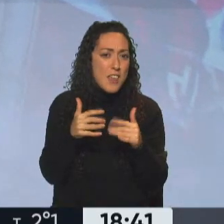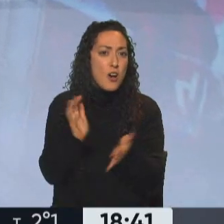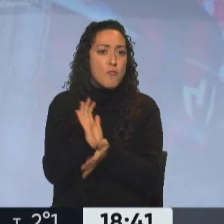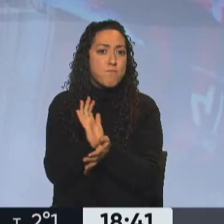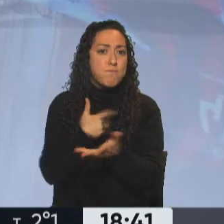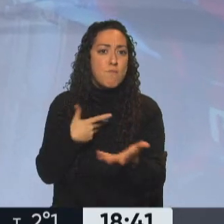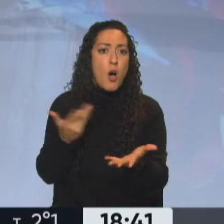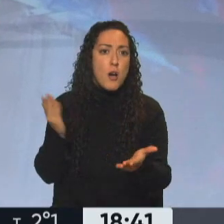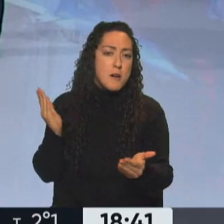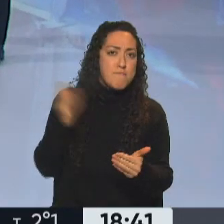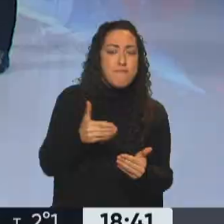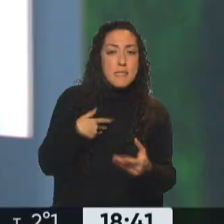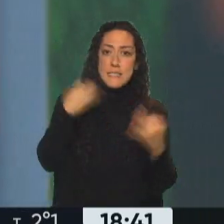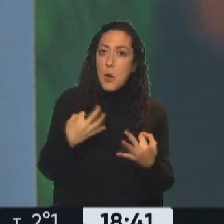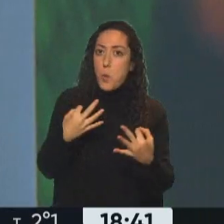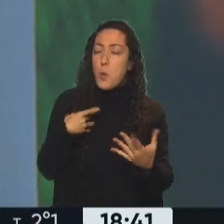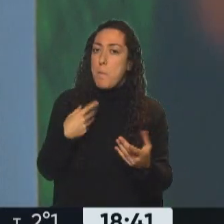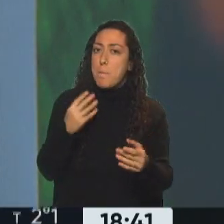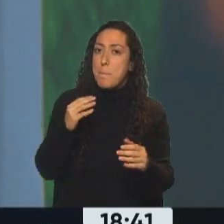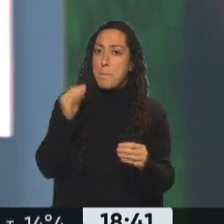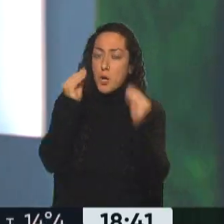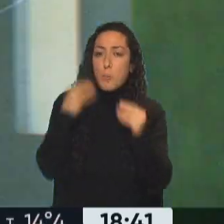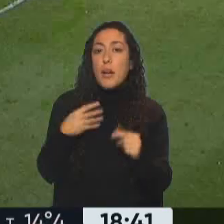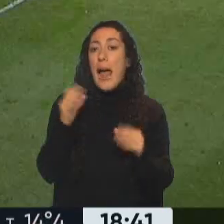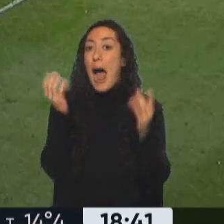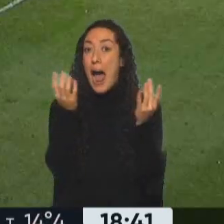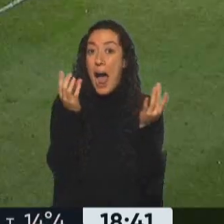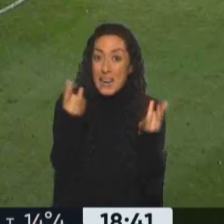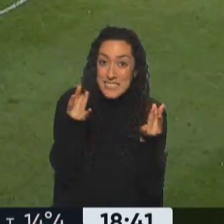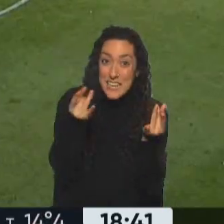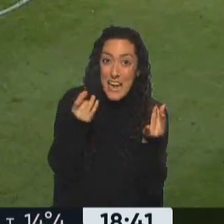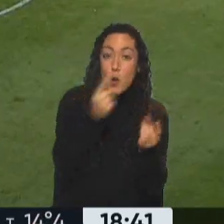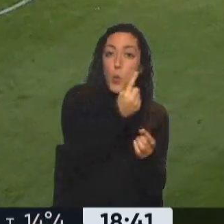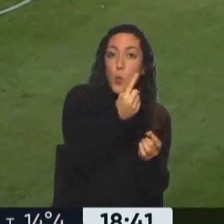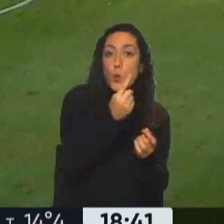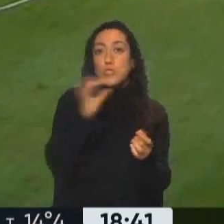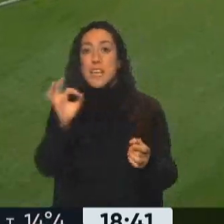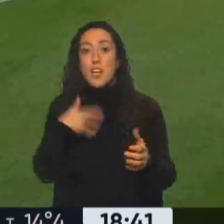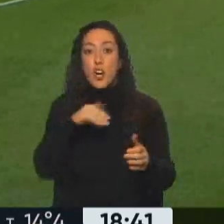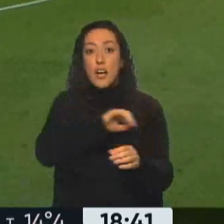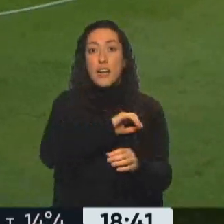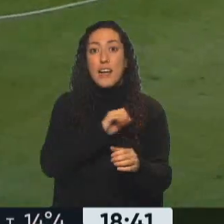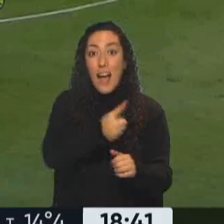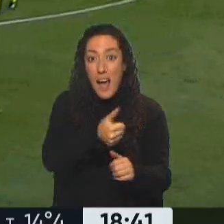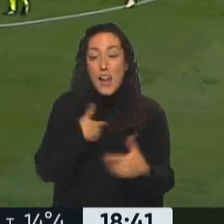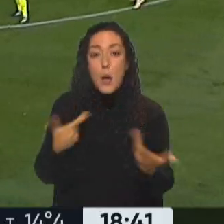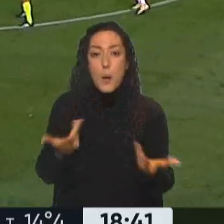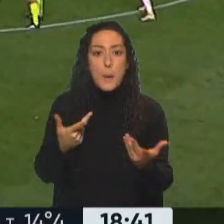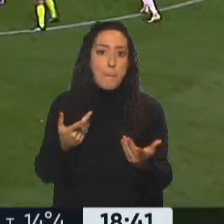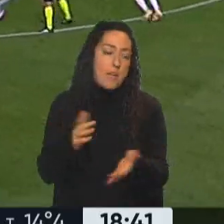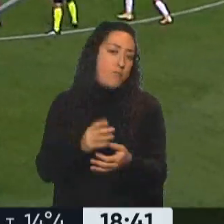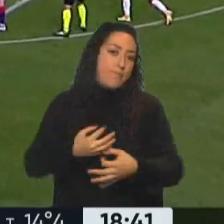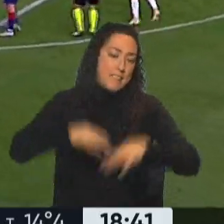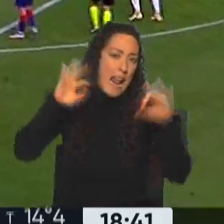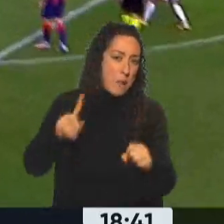preocupar demasiado, y fue así porque Arsenal ganaba 1-0 en el primer tiempo, y allí ni el chaleco que tenés puesto pero antibala lo